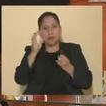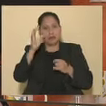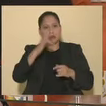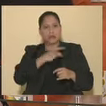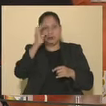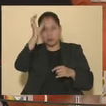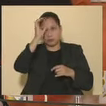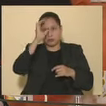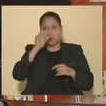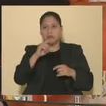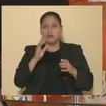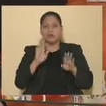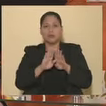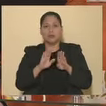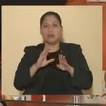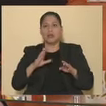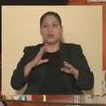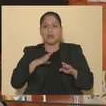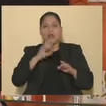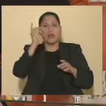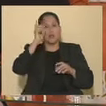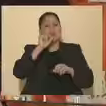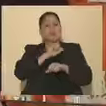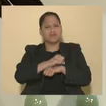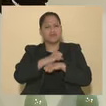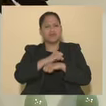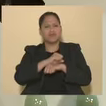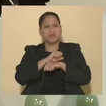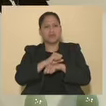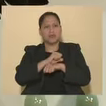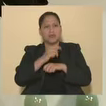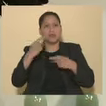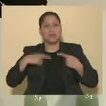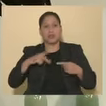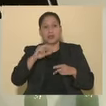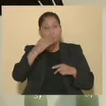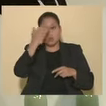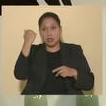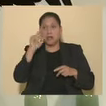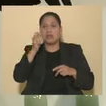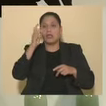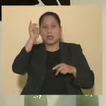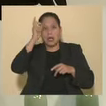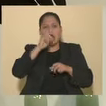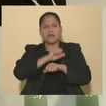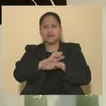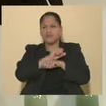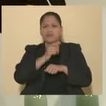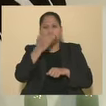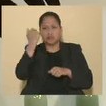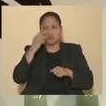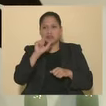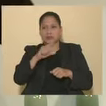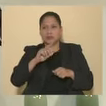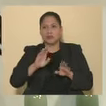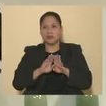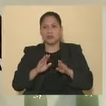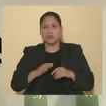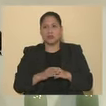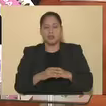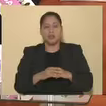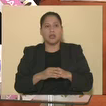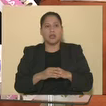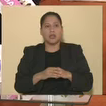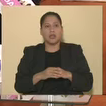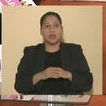nos estabas platicando que va a haber justas a caballo. ¿Qué se puede hacer para la gente que no sabe qué es una justa a caballo? Ok, las justas se realizaban en el